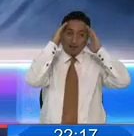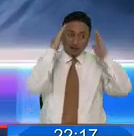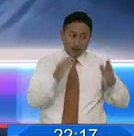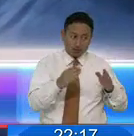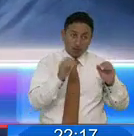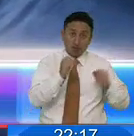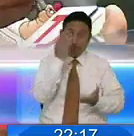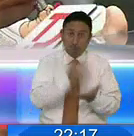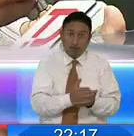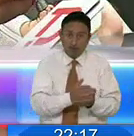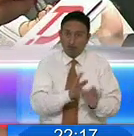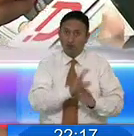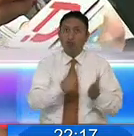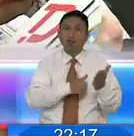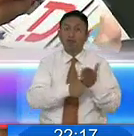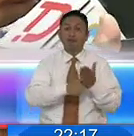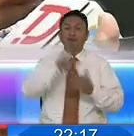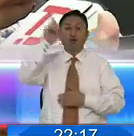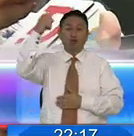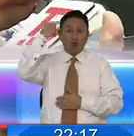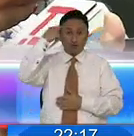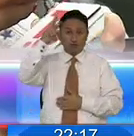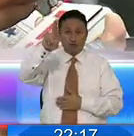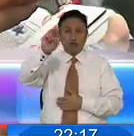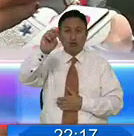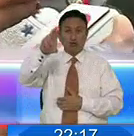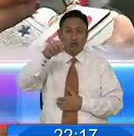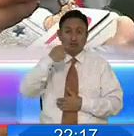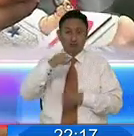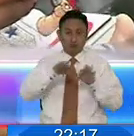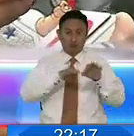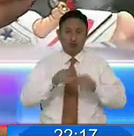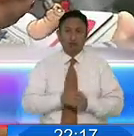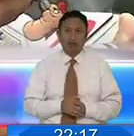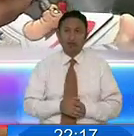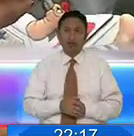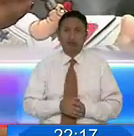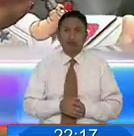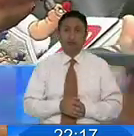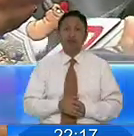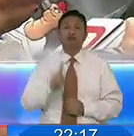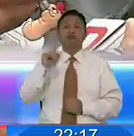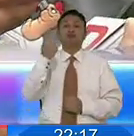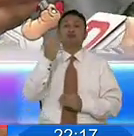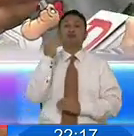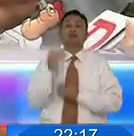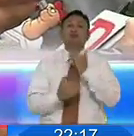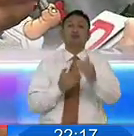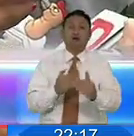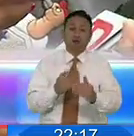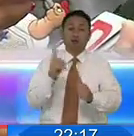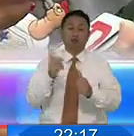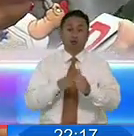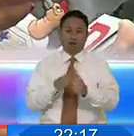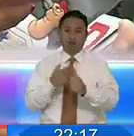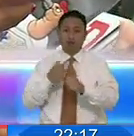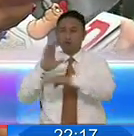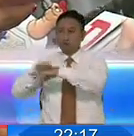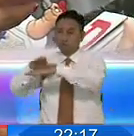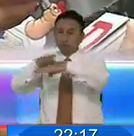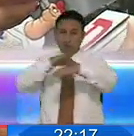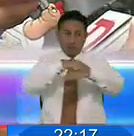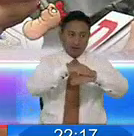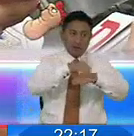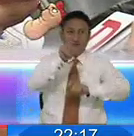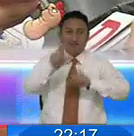suspendida la ministra de gobierno maría paula romo aclaró es entonces el primer paso es hacer un llamado para que se llenen las plazas